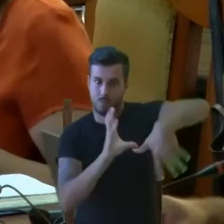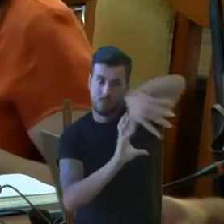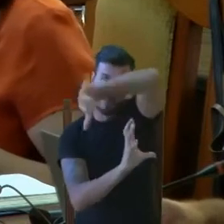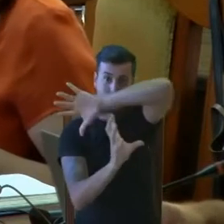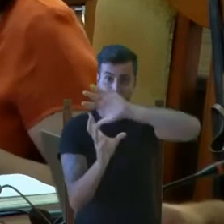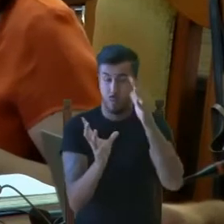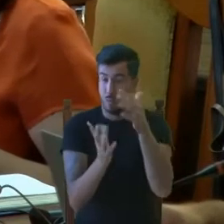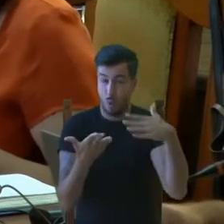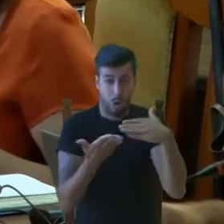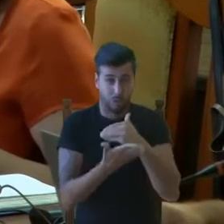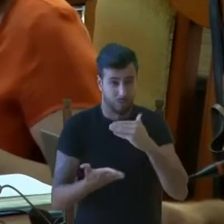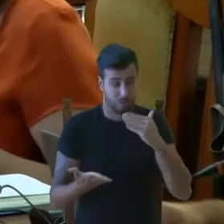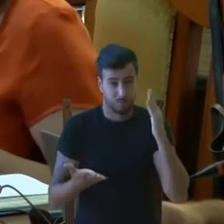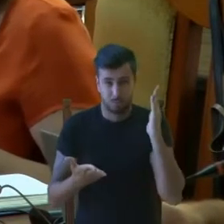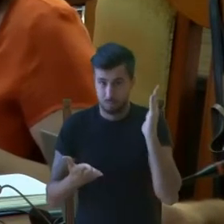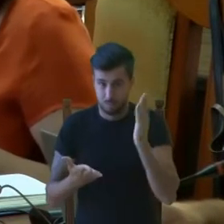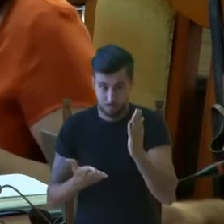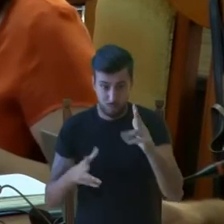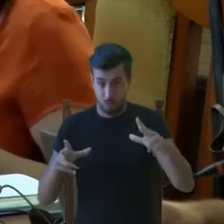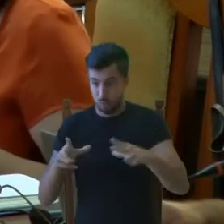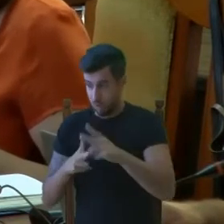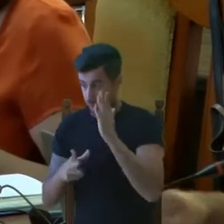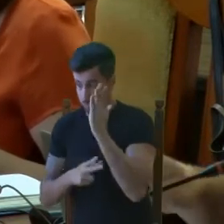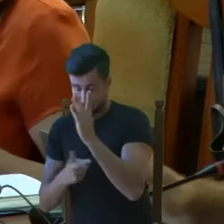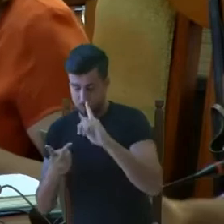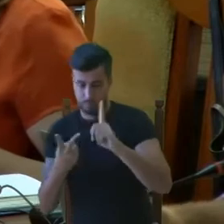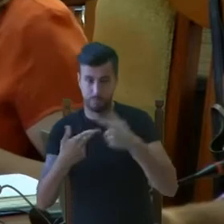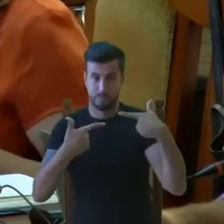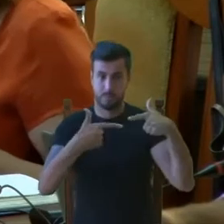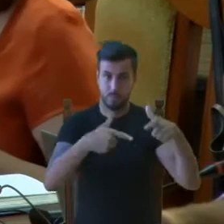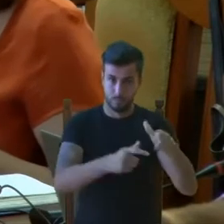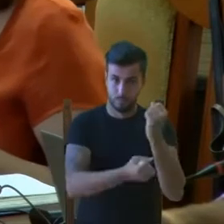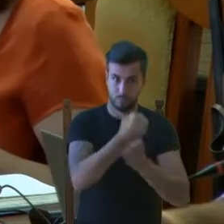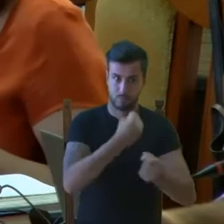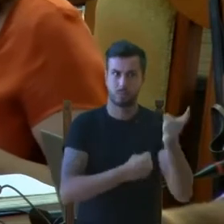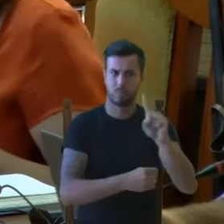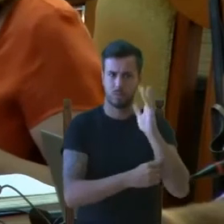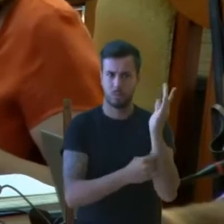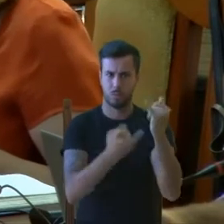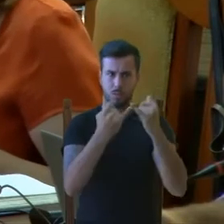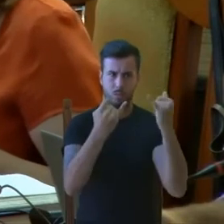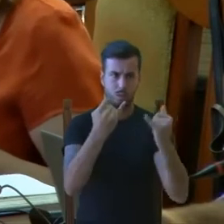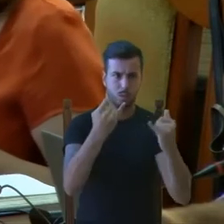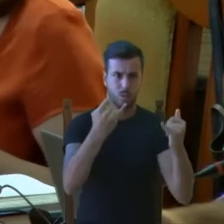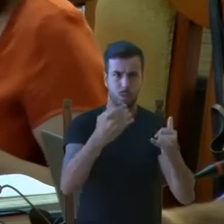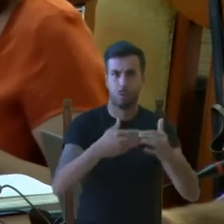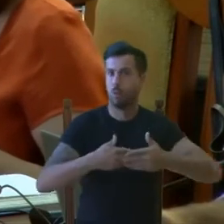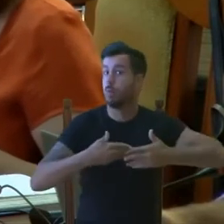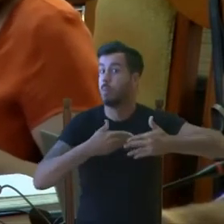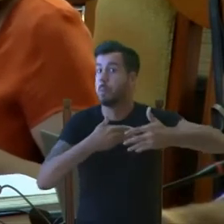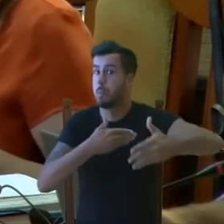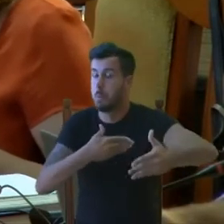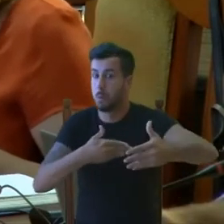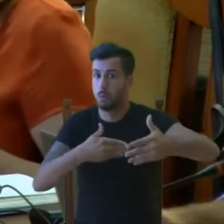vertientes sociales y económicas hasta la fecha inédita y sin horizonte final a la vista